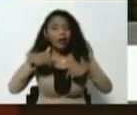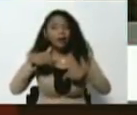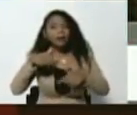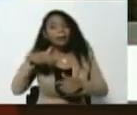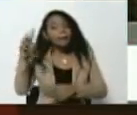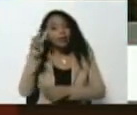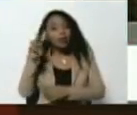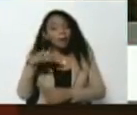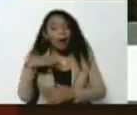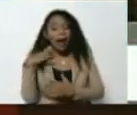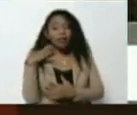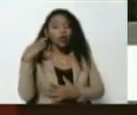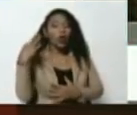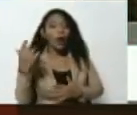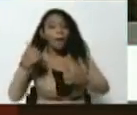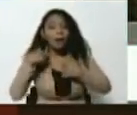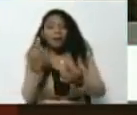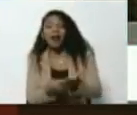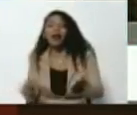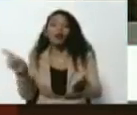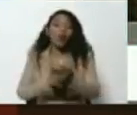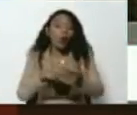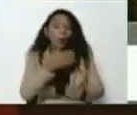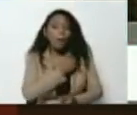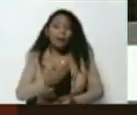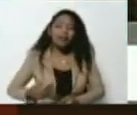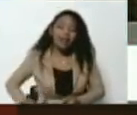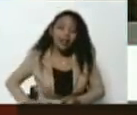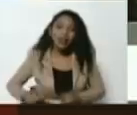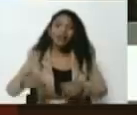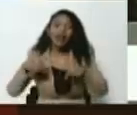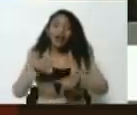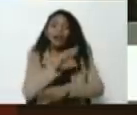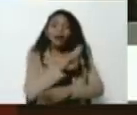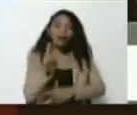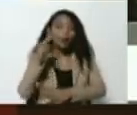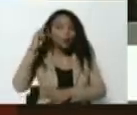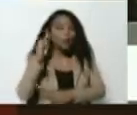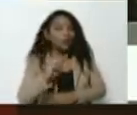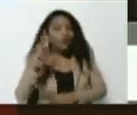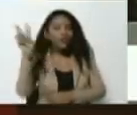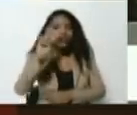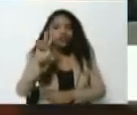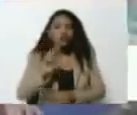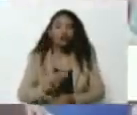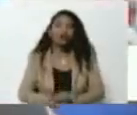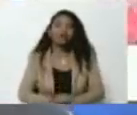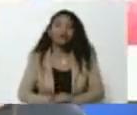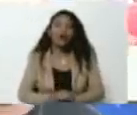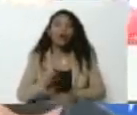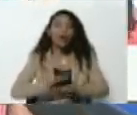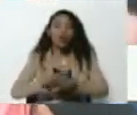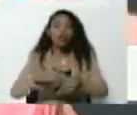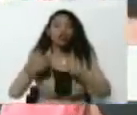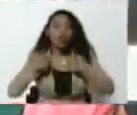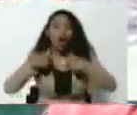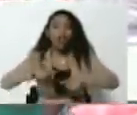eligió y me reeligió como presidente de la República Bolivariana de Venezuela. Por eso estoy